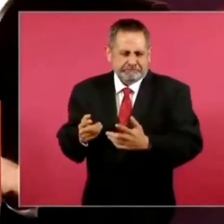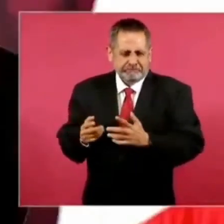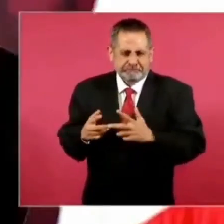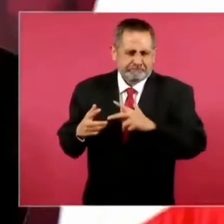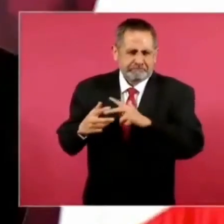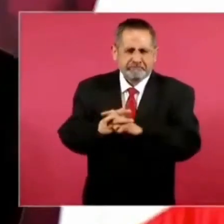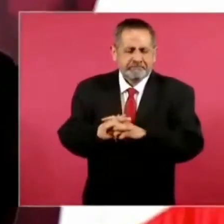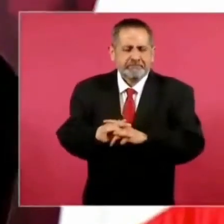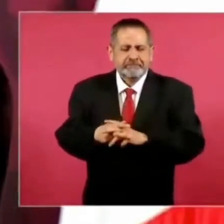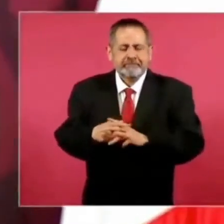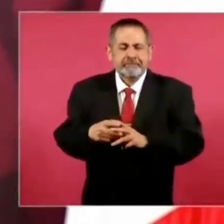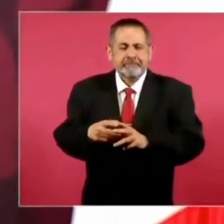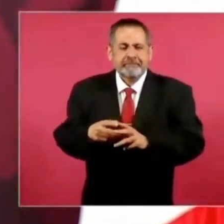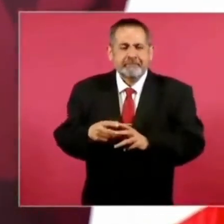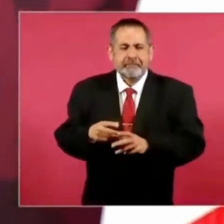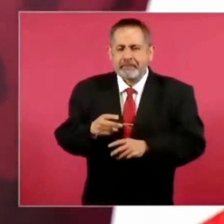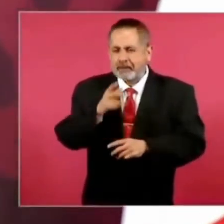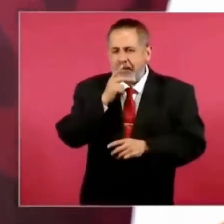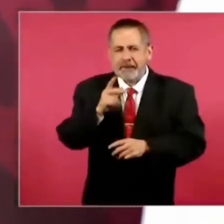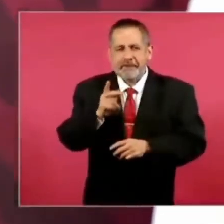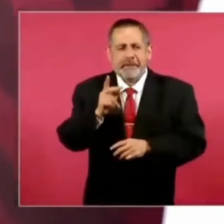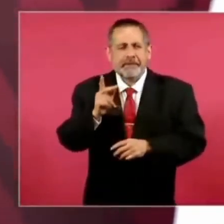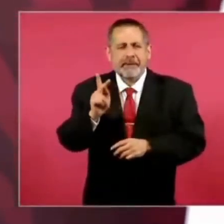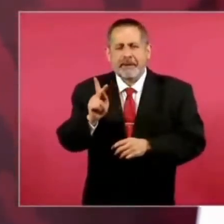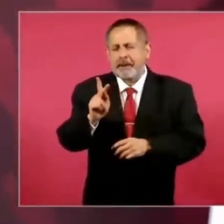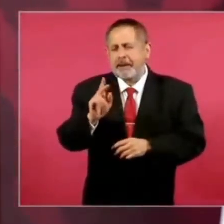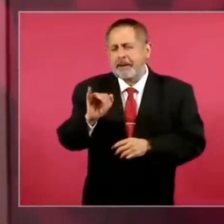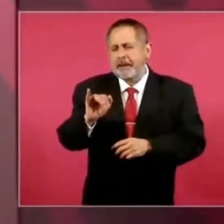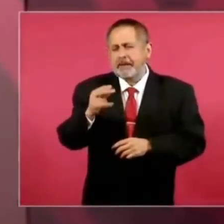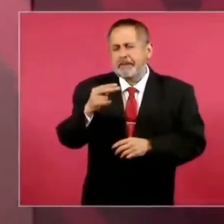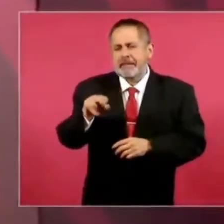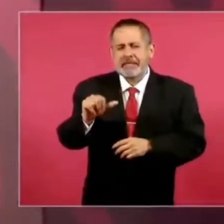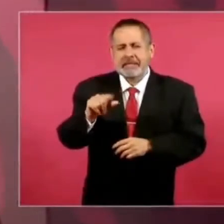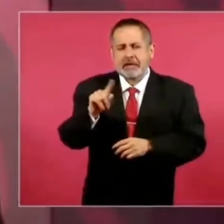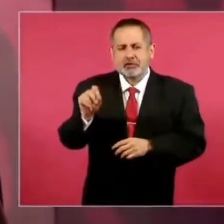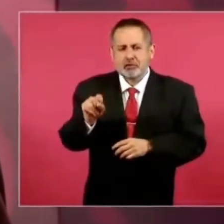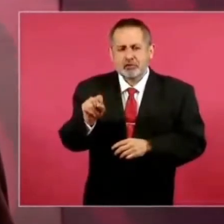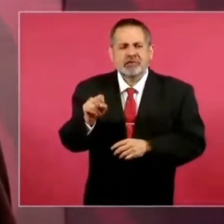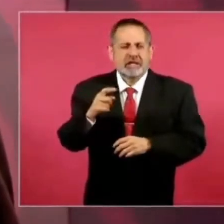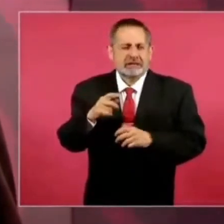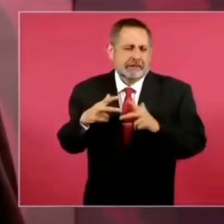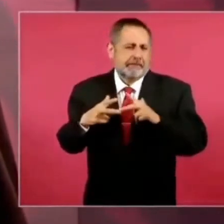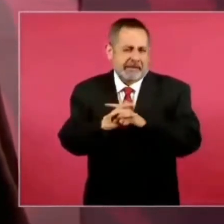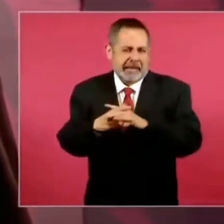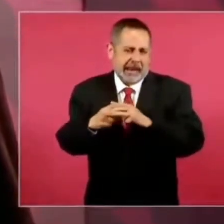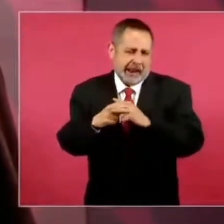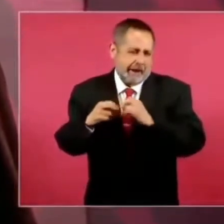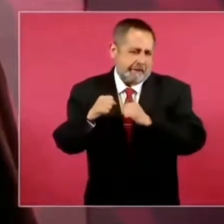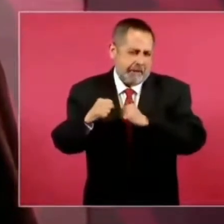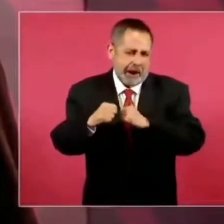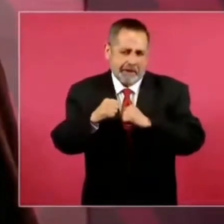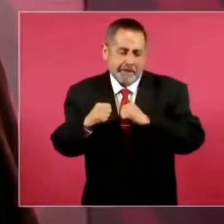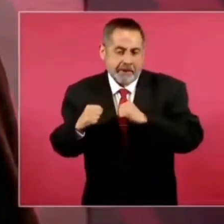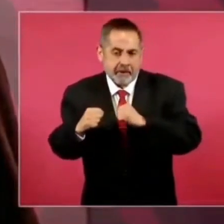se le llamaba piñazos. No hace falta agarrarse a piñazos.